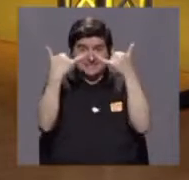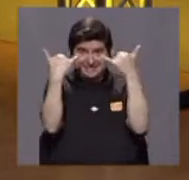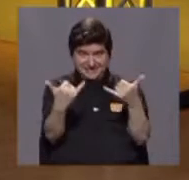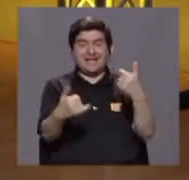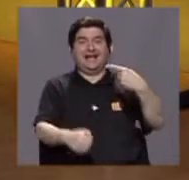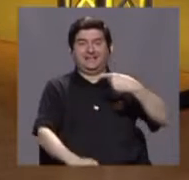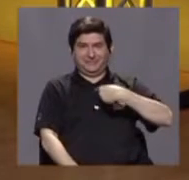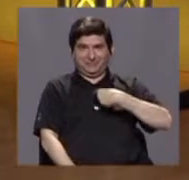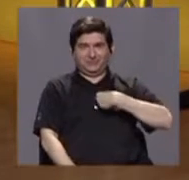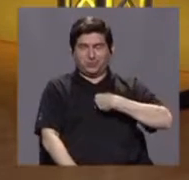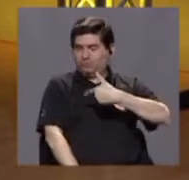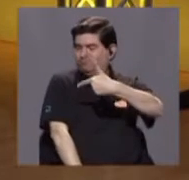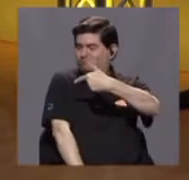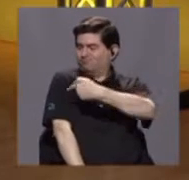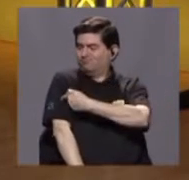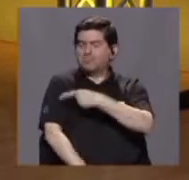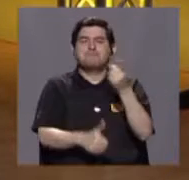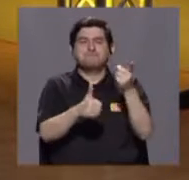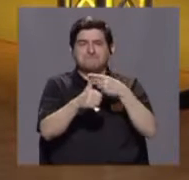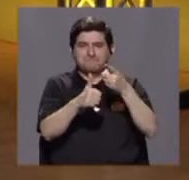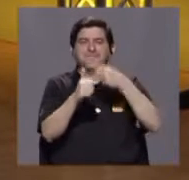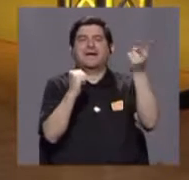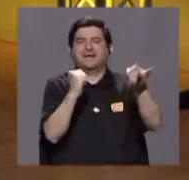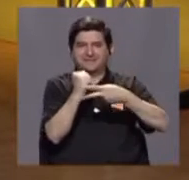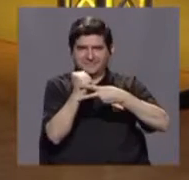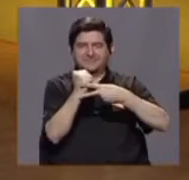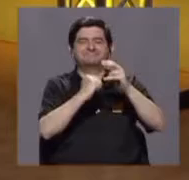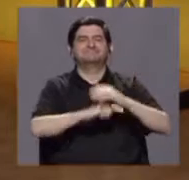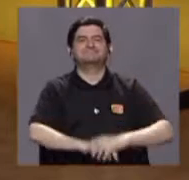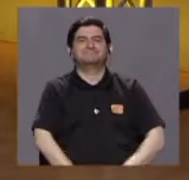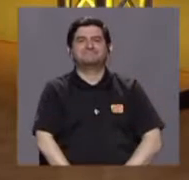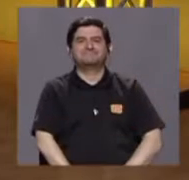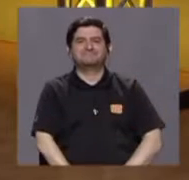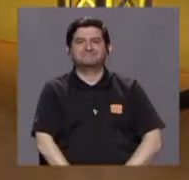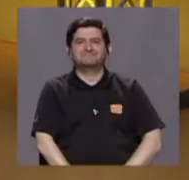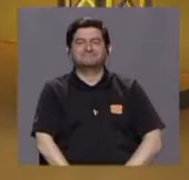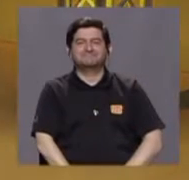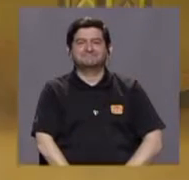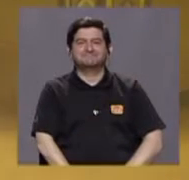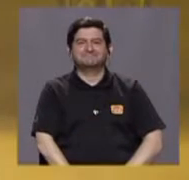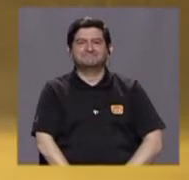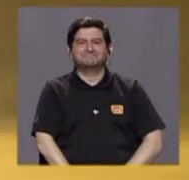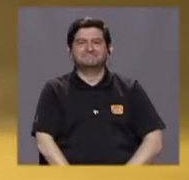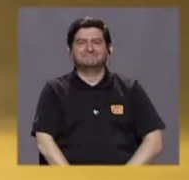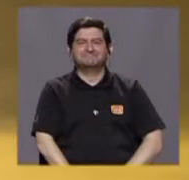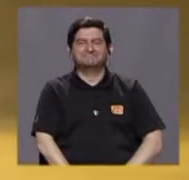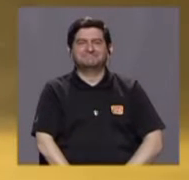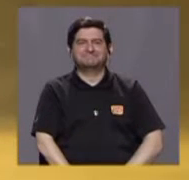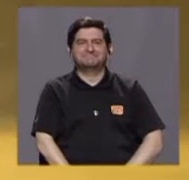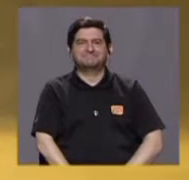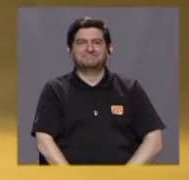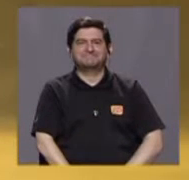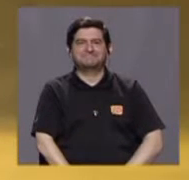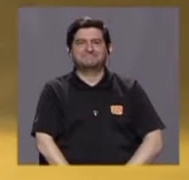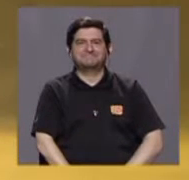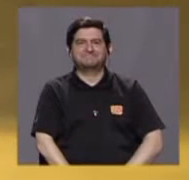fui inoculado con la primera dosis, de manera que